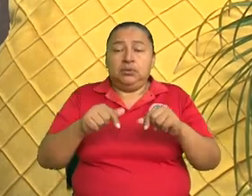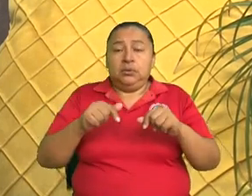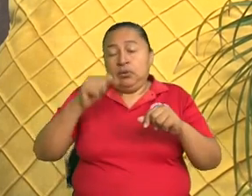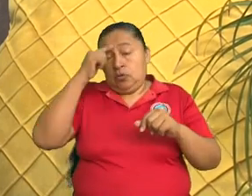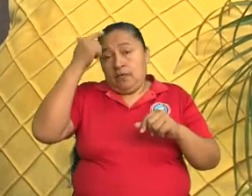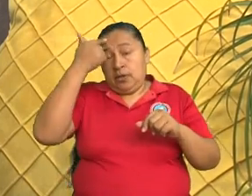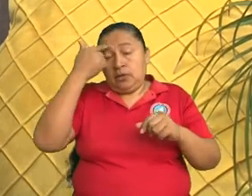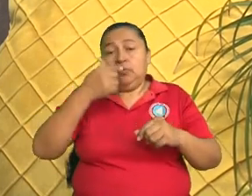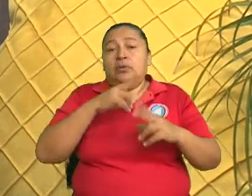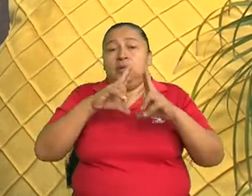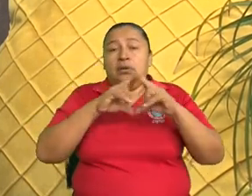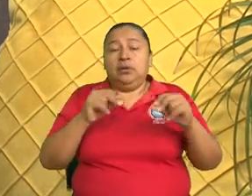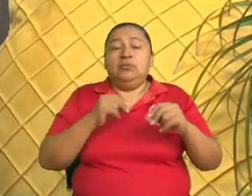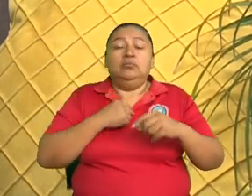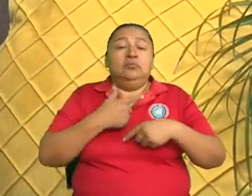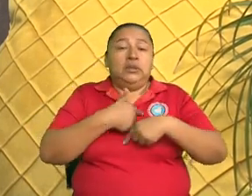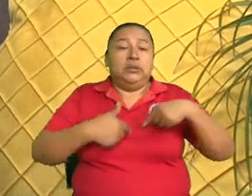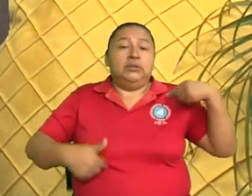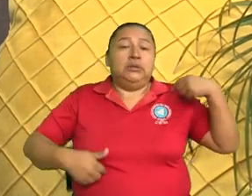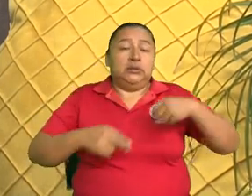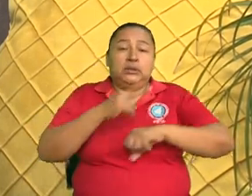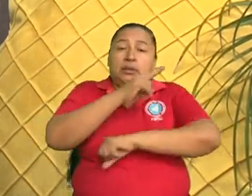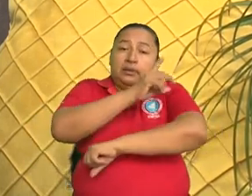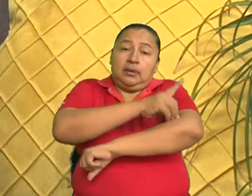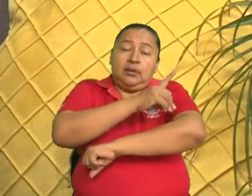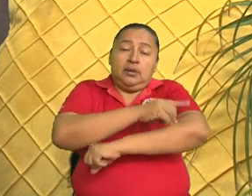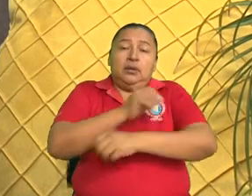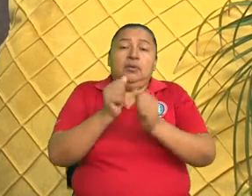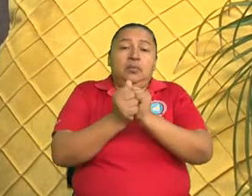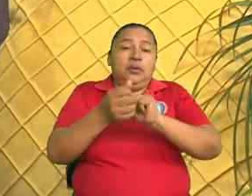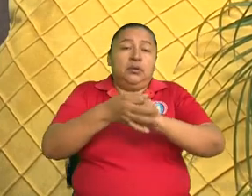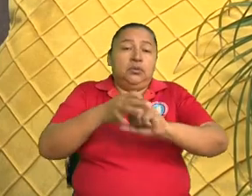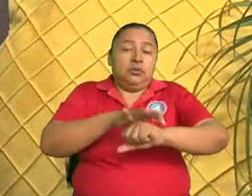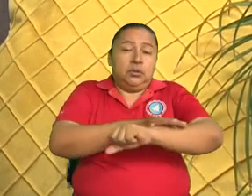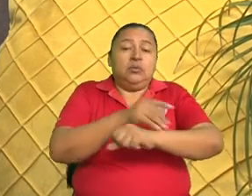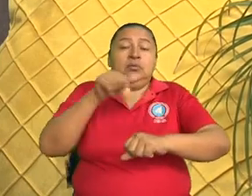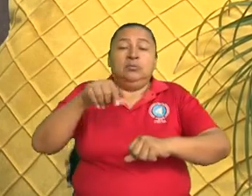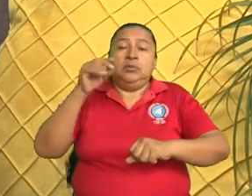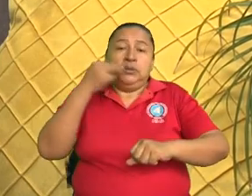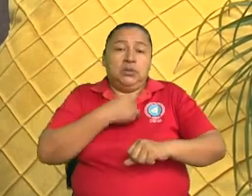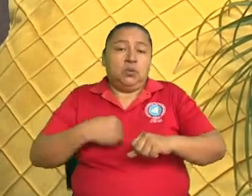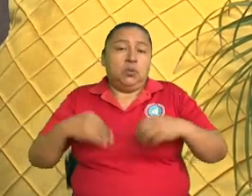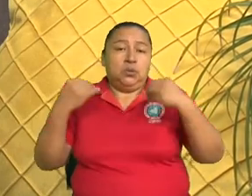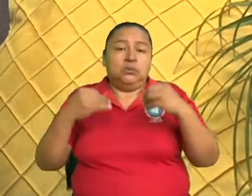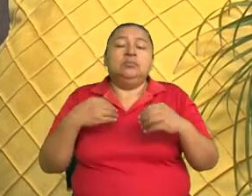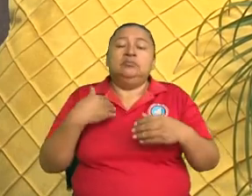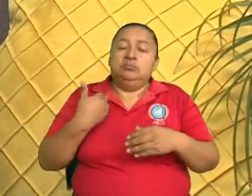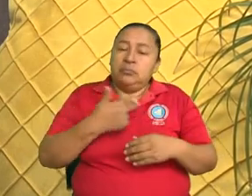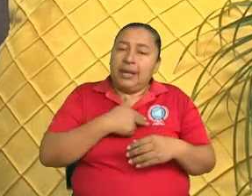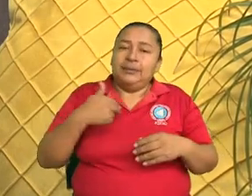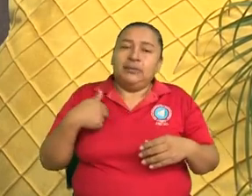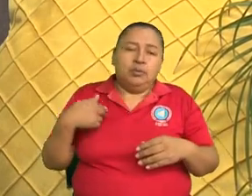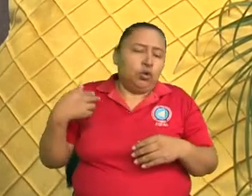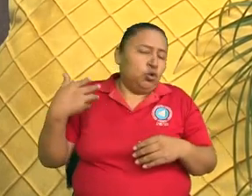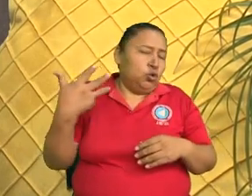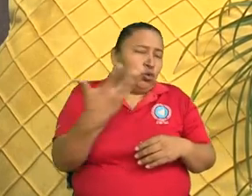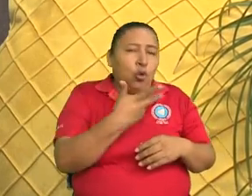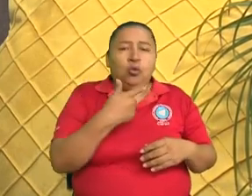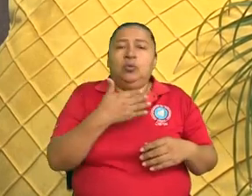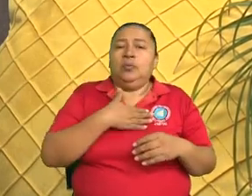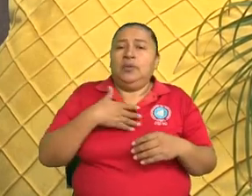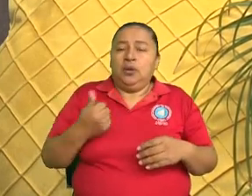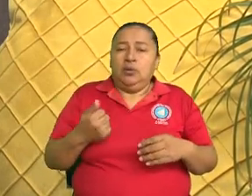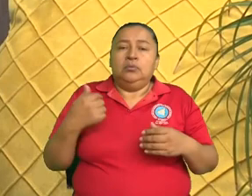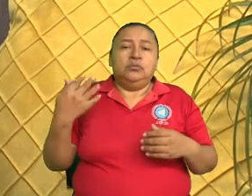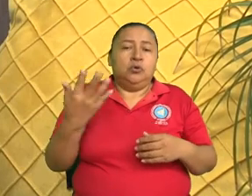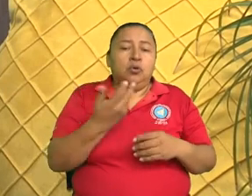gobierno de Nicaragua, presidido por el comandante Daniel y la compañera Rosario, a través del Ministerio de Educación, estamos haciendo todo lo mejor,